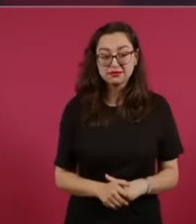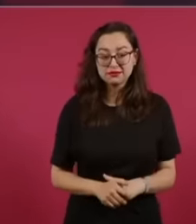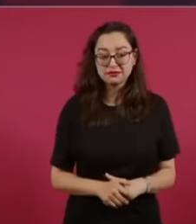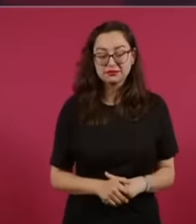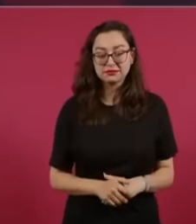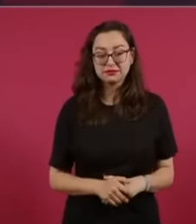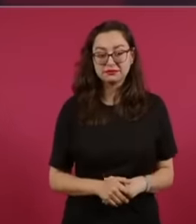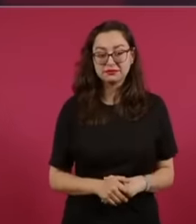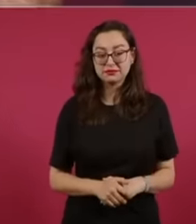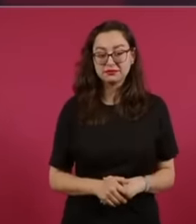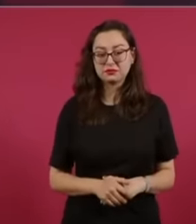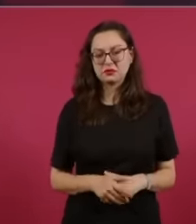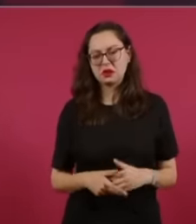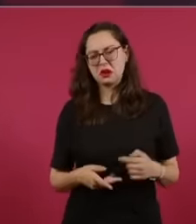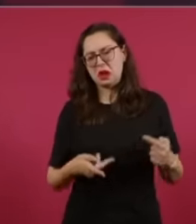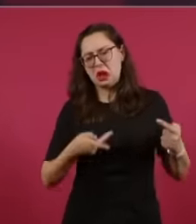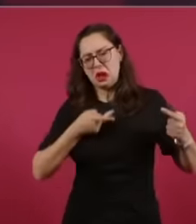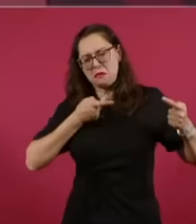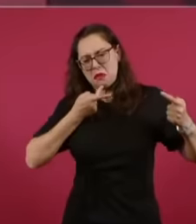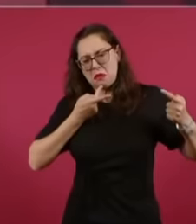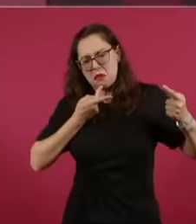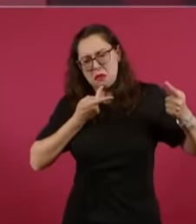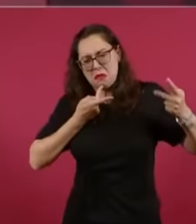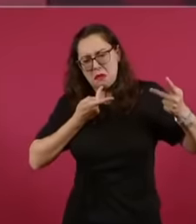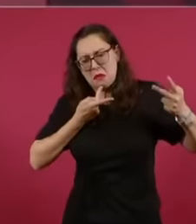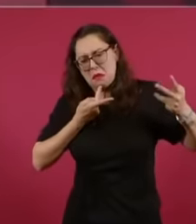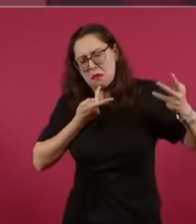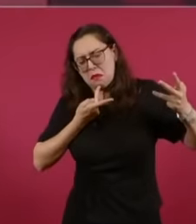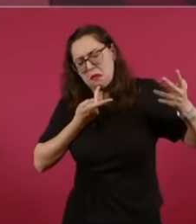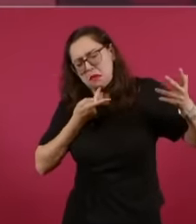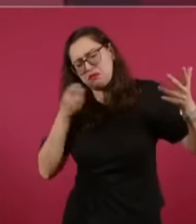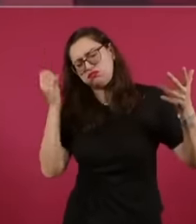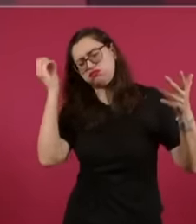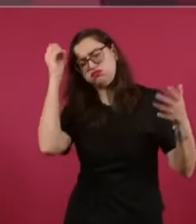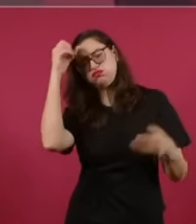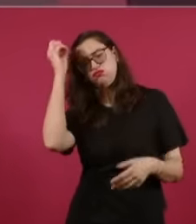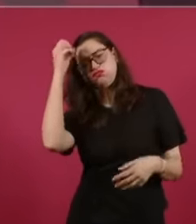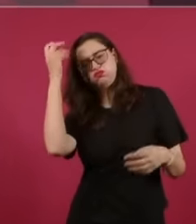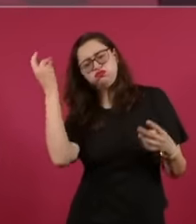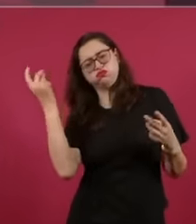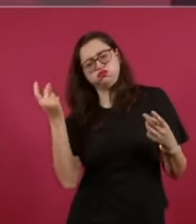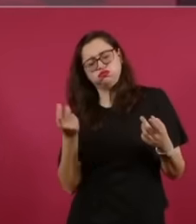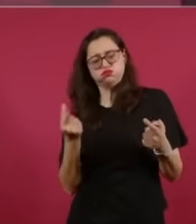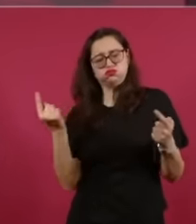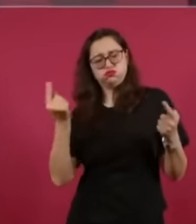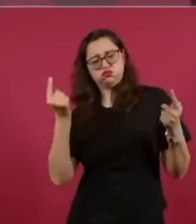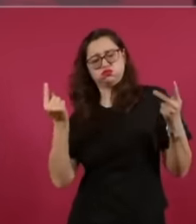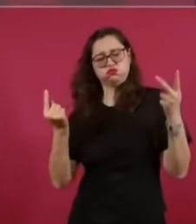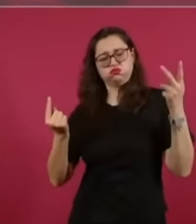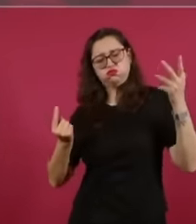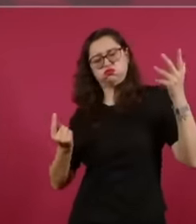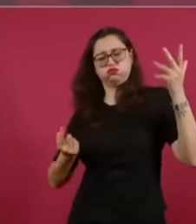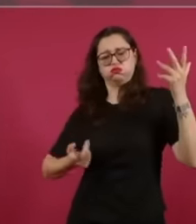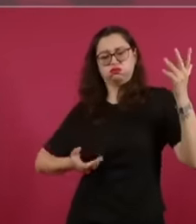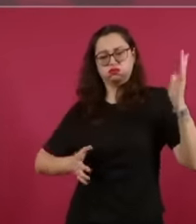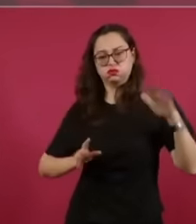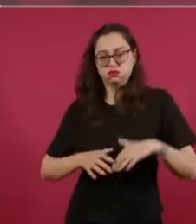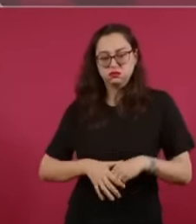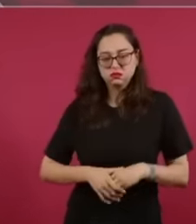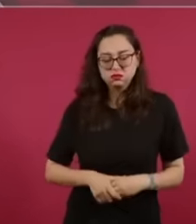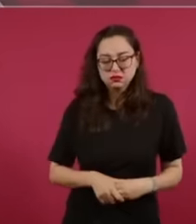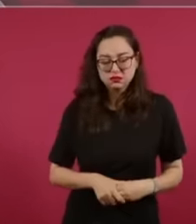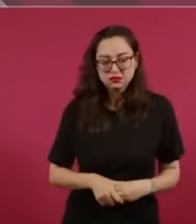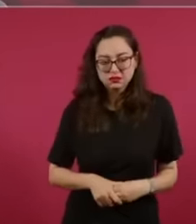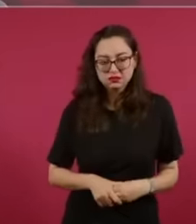¿Y creen que ya con eso, como hay uno o dos que se atreven a dar una